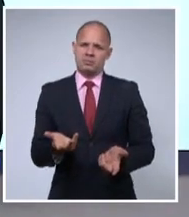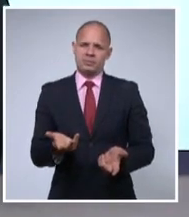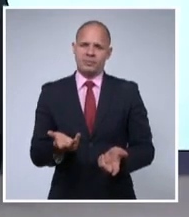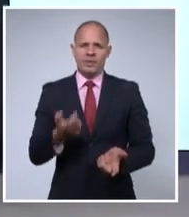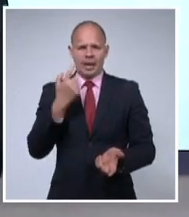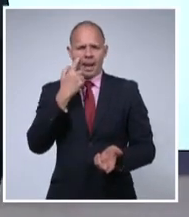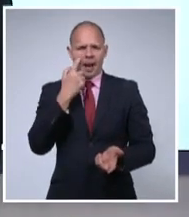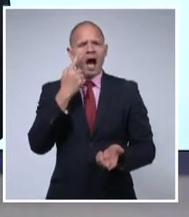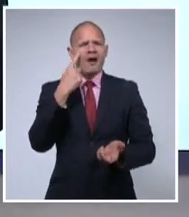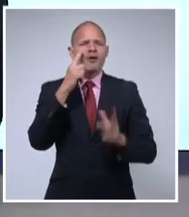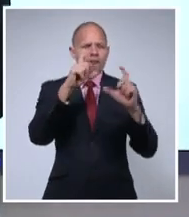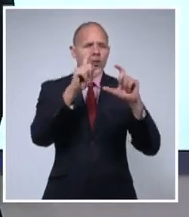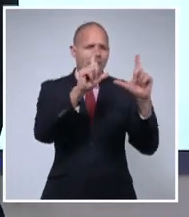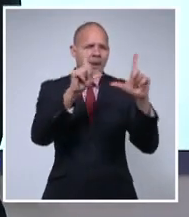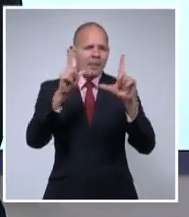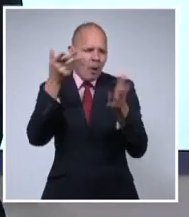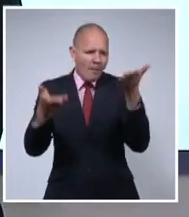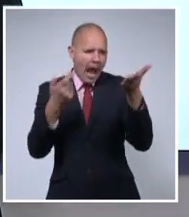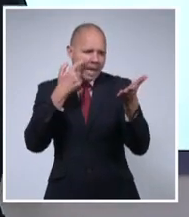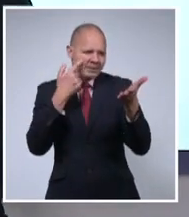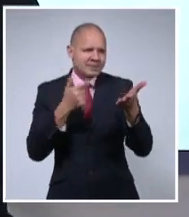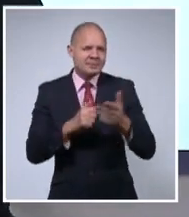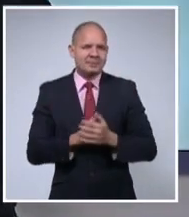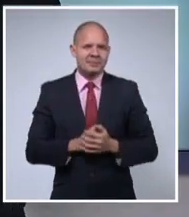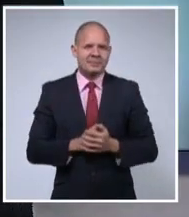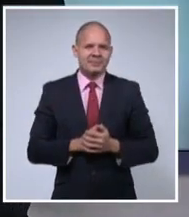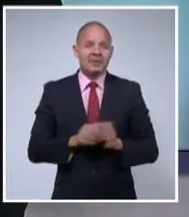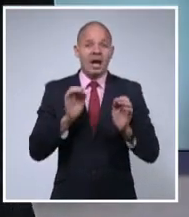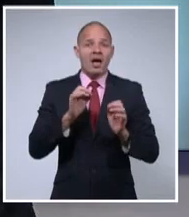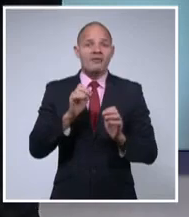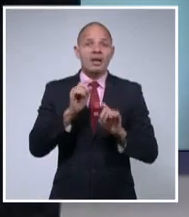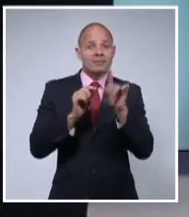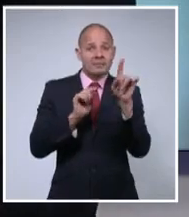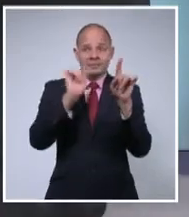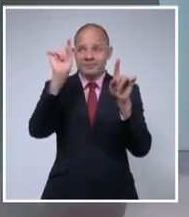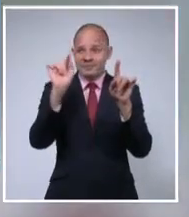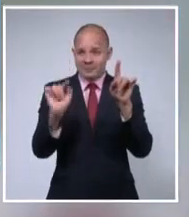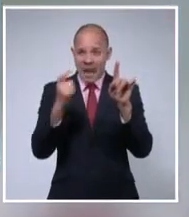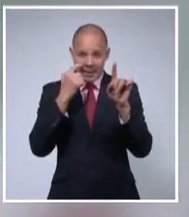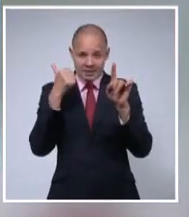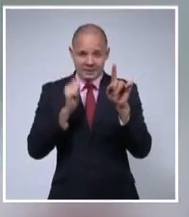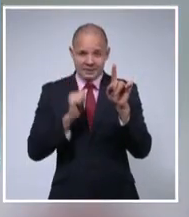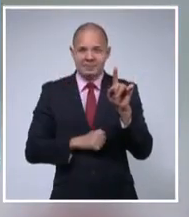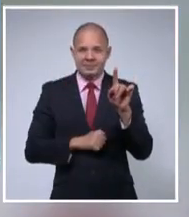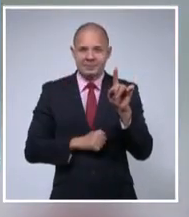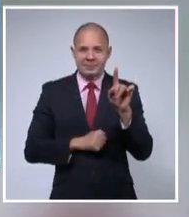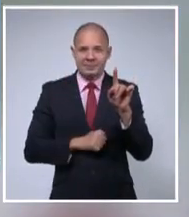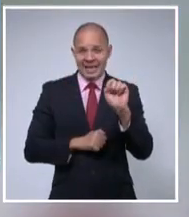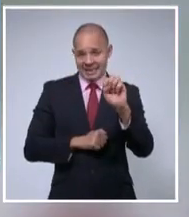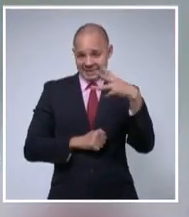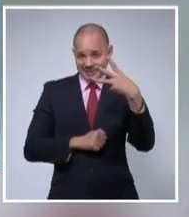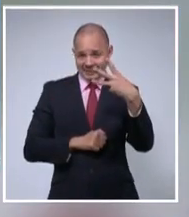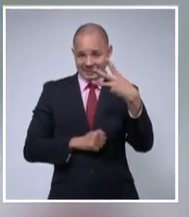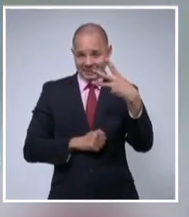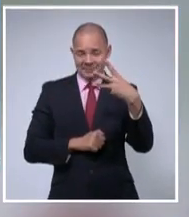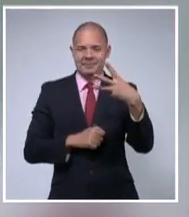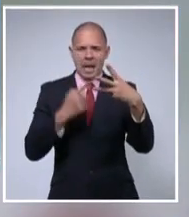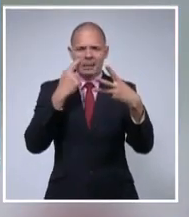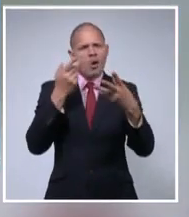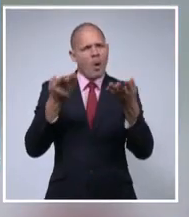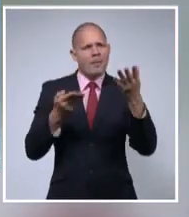tres fotos. Vamos a ver, por favor, a Yamil, a Laura y a la joven. Aquí las tenemos a las tres.